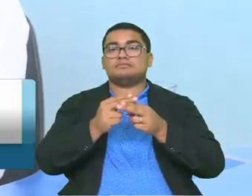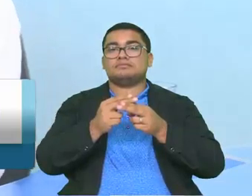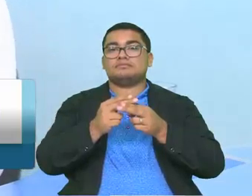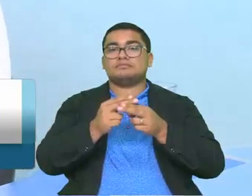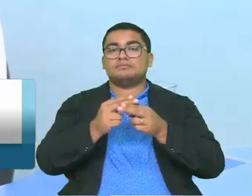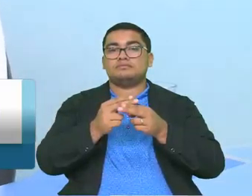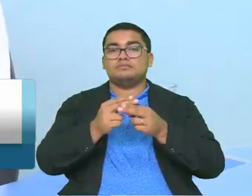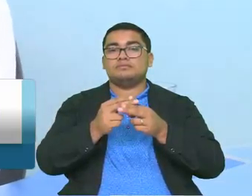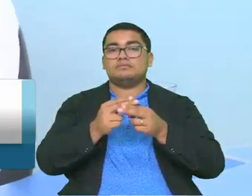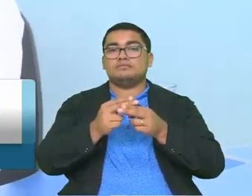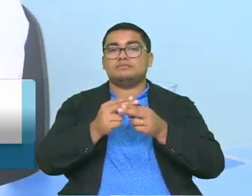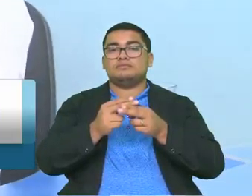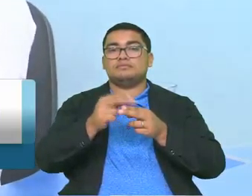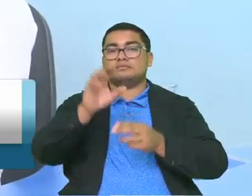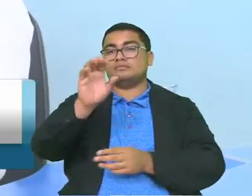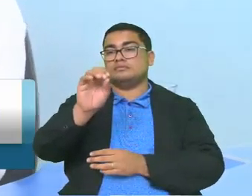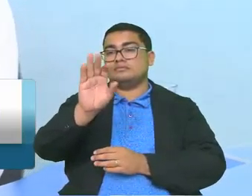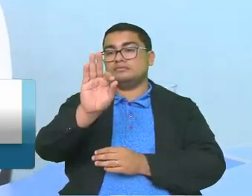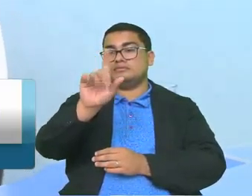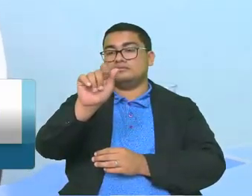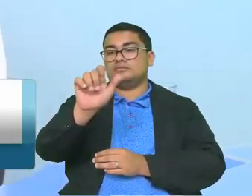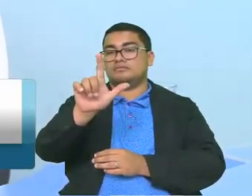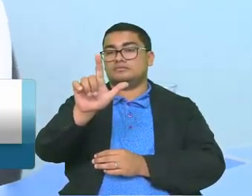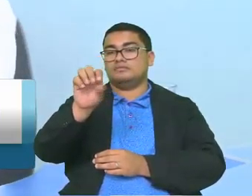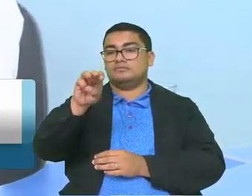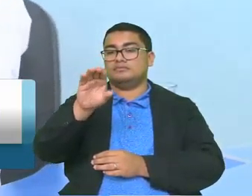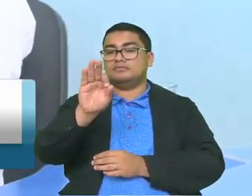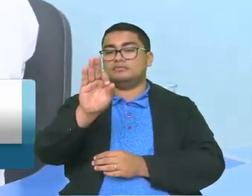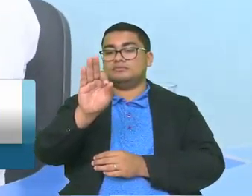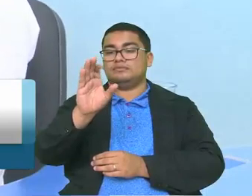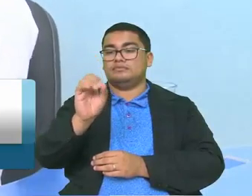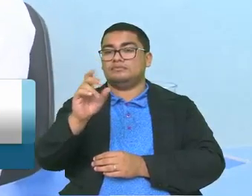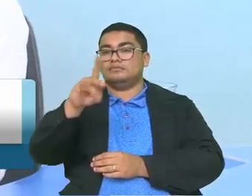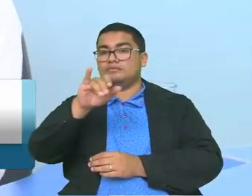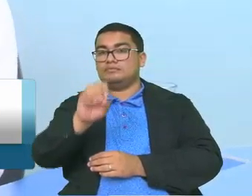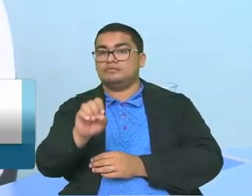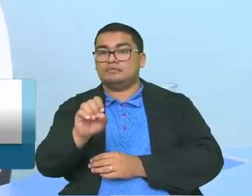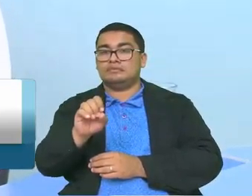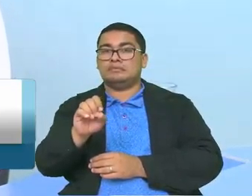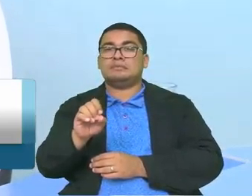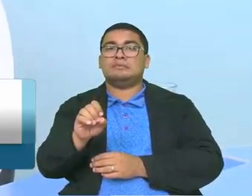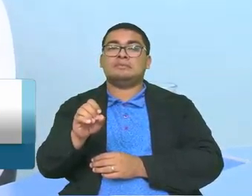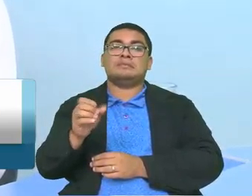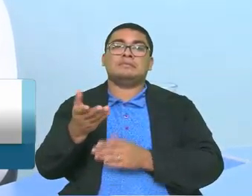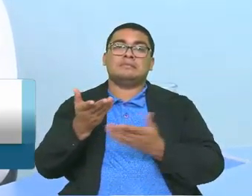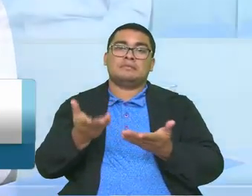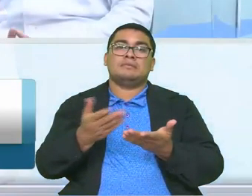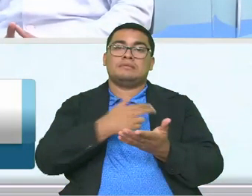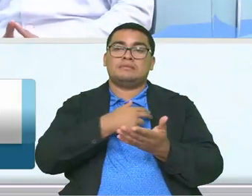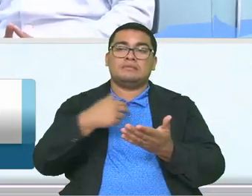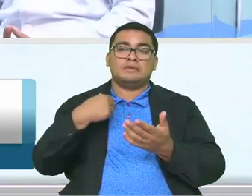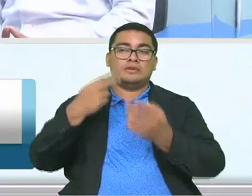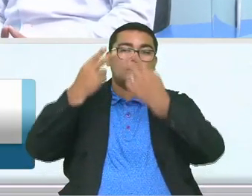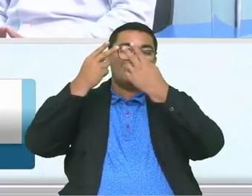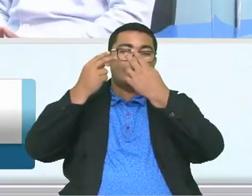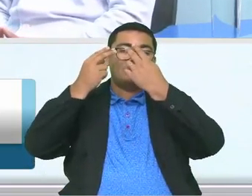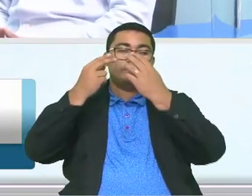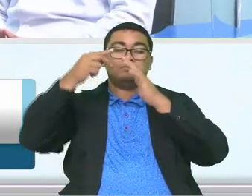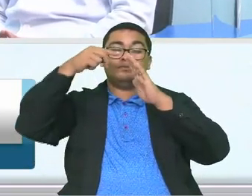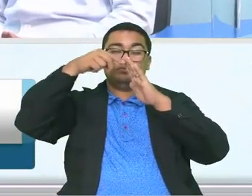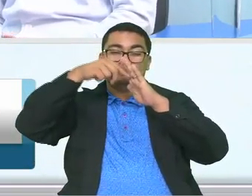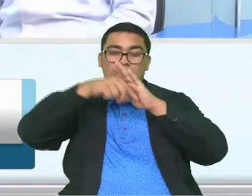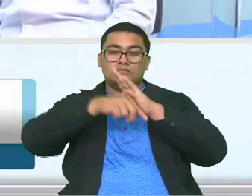la retina. El nervio óptico nosotros lo vamos a ver inflamado cuando estamos haciendo el fondo de ojo. Uh-huh. Eso se hace con ayuda de